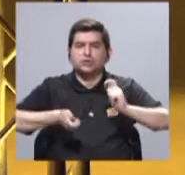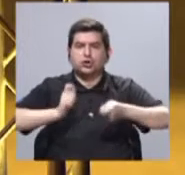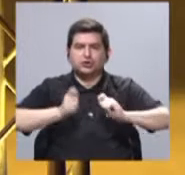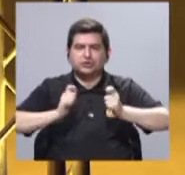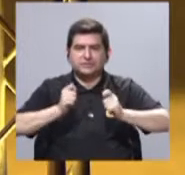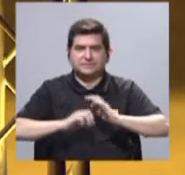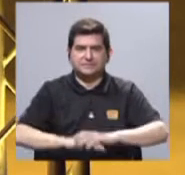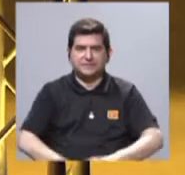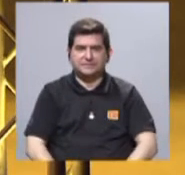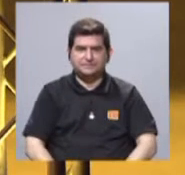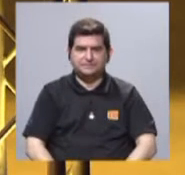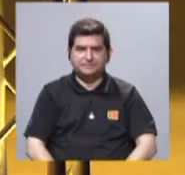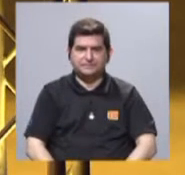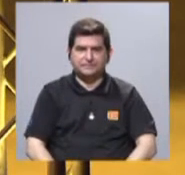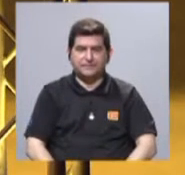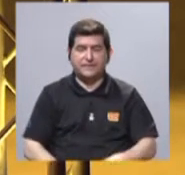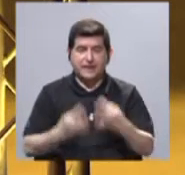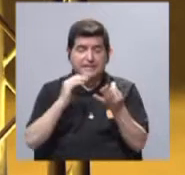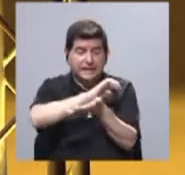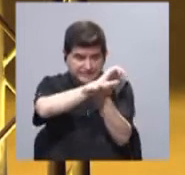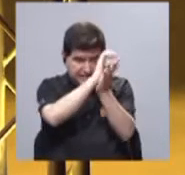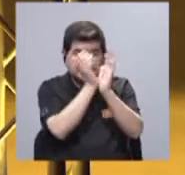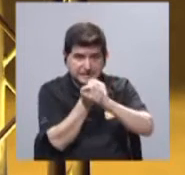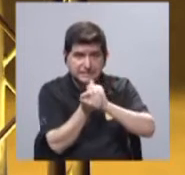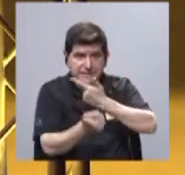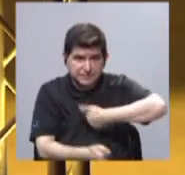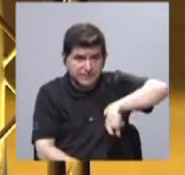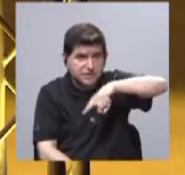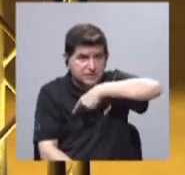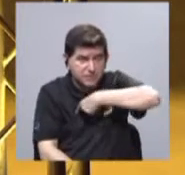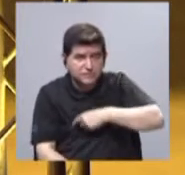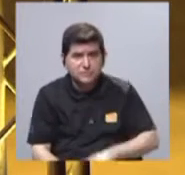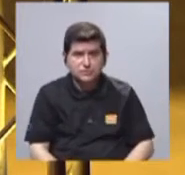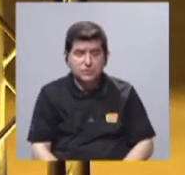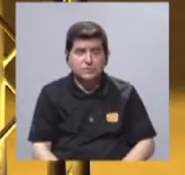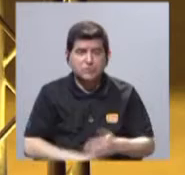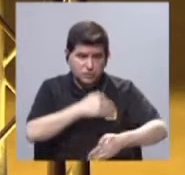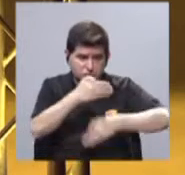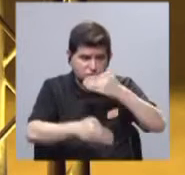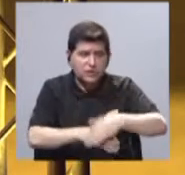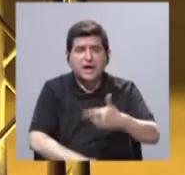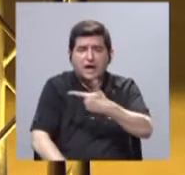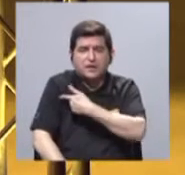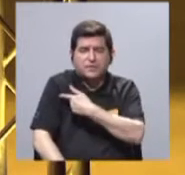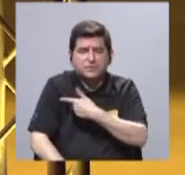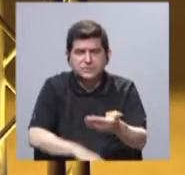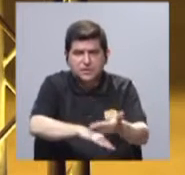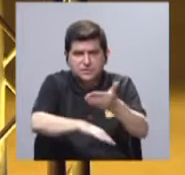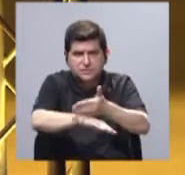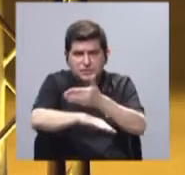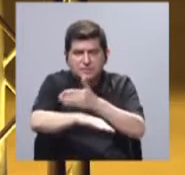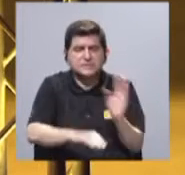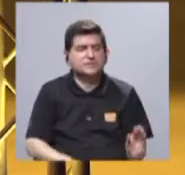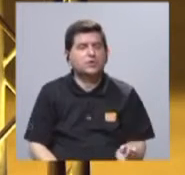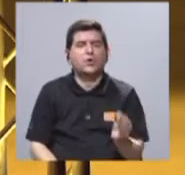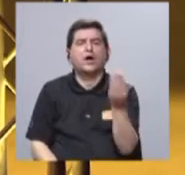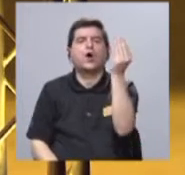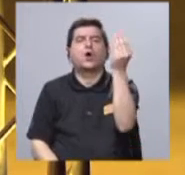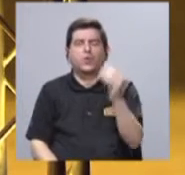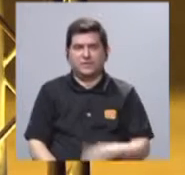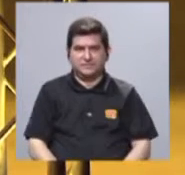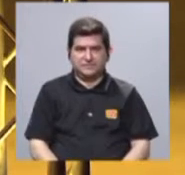septiembre estamos cambiando un poco la valor de vacunación para avanzar la de los más jóvenes